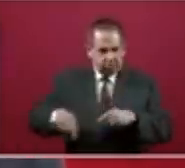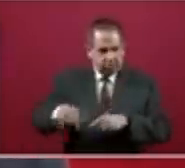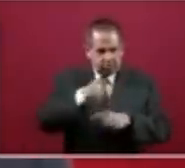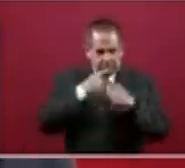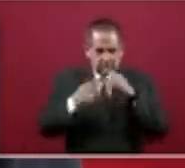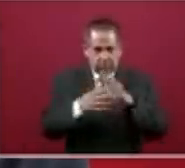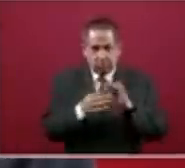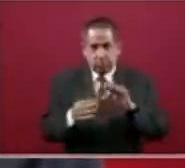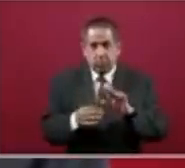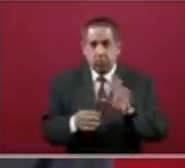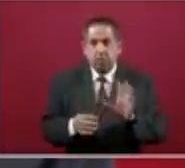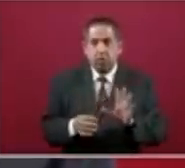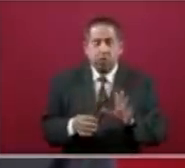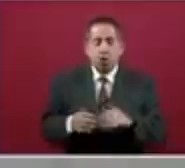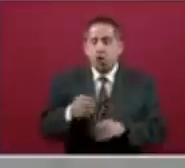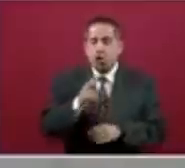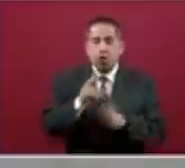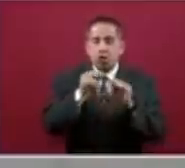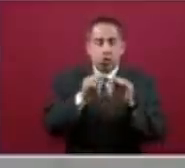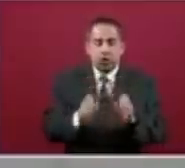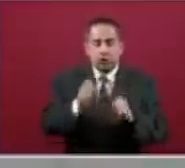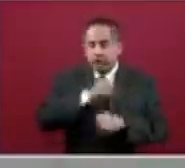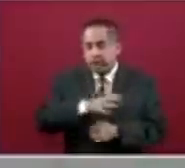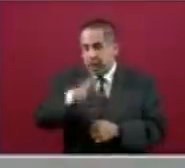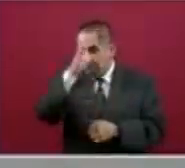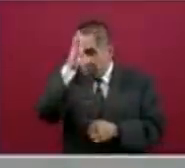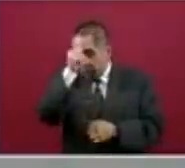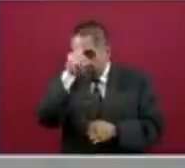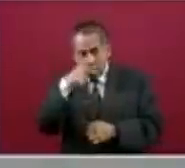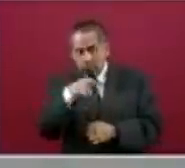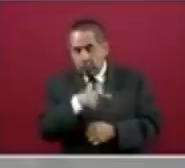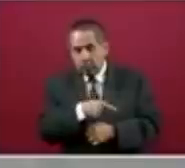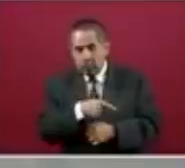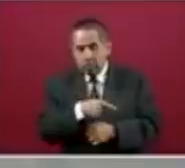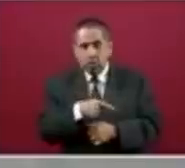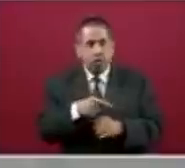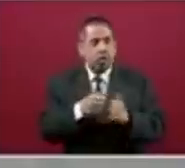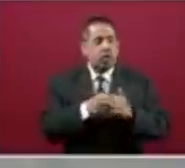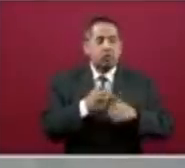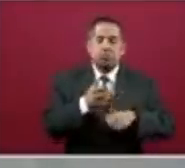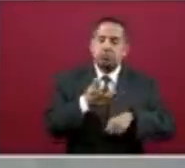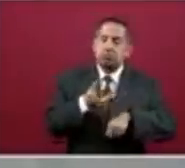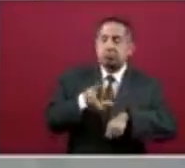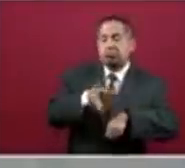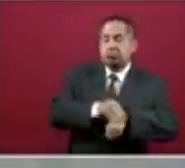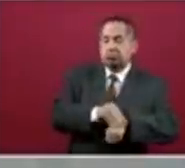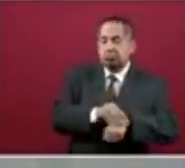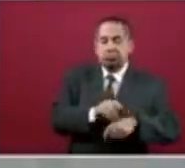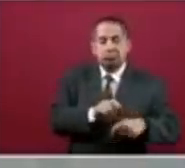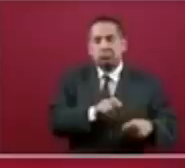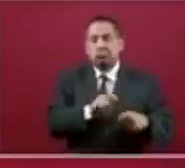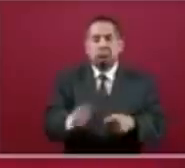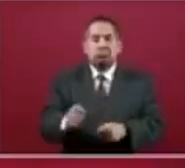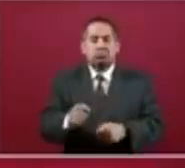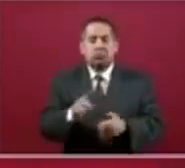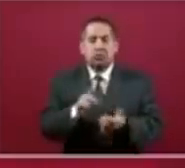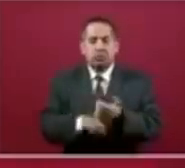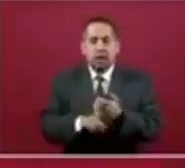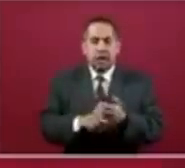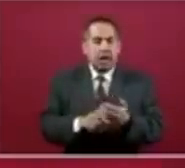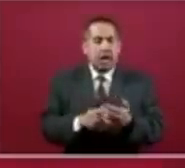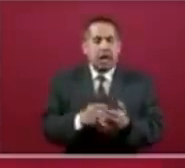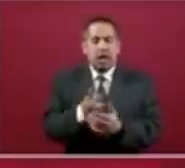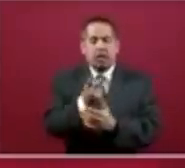de que no estábamos de acuerdo con la autorización para que se